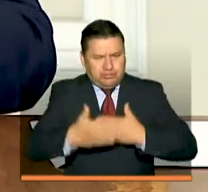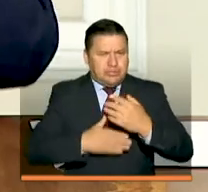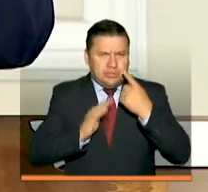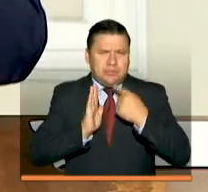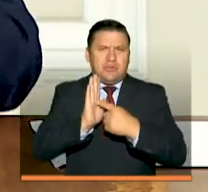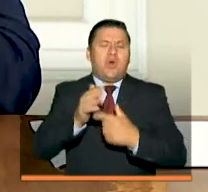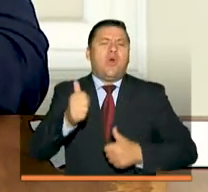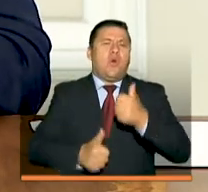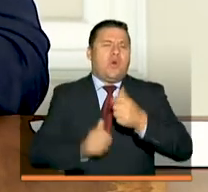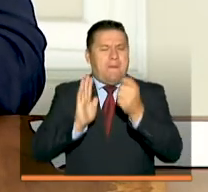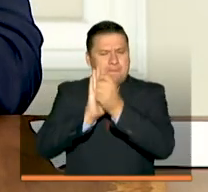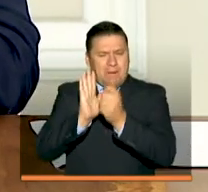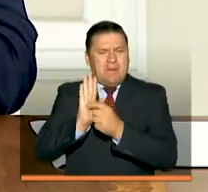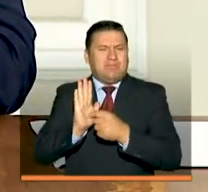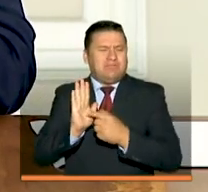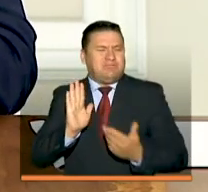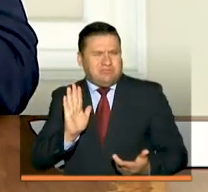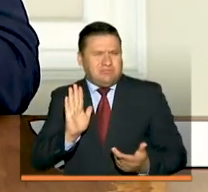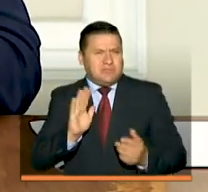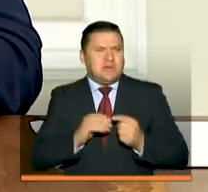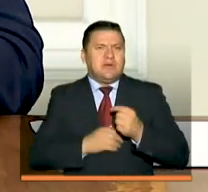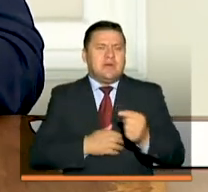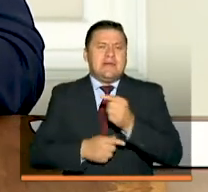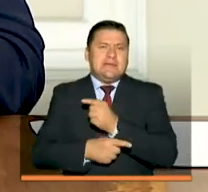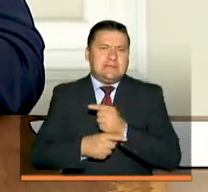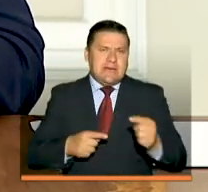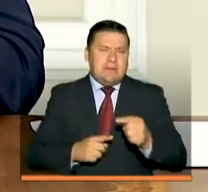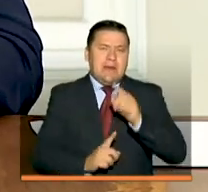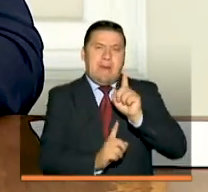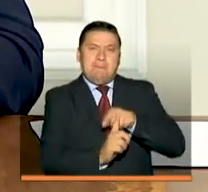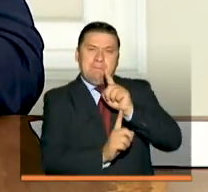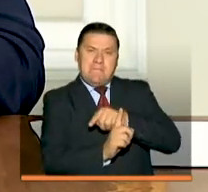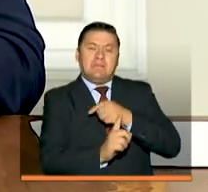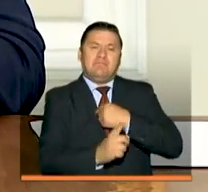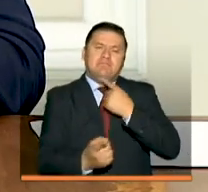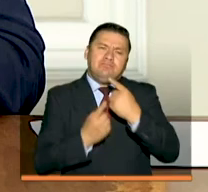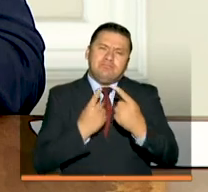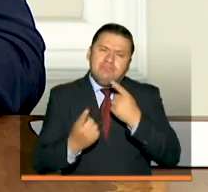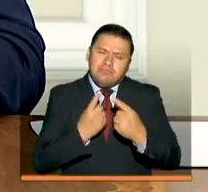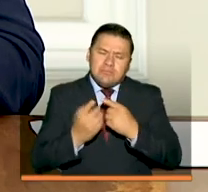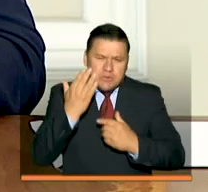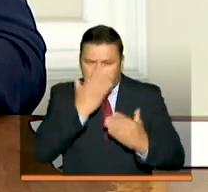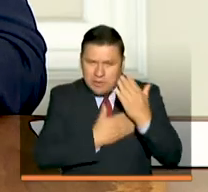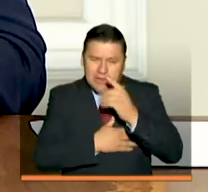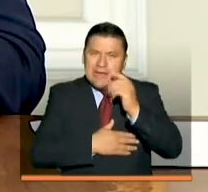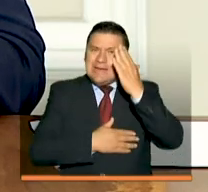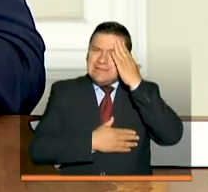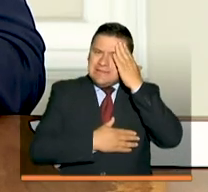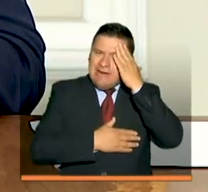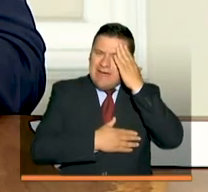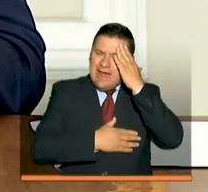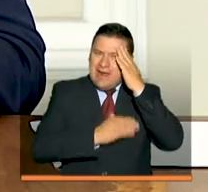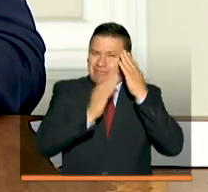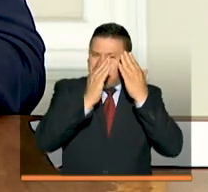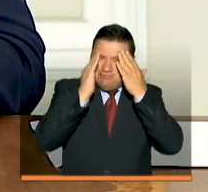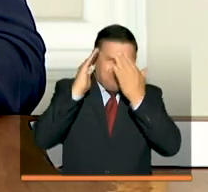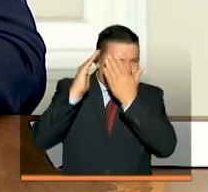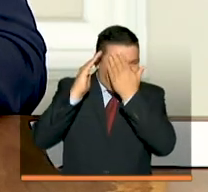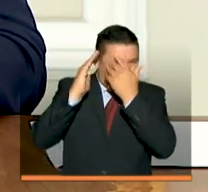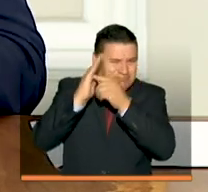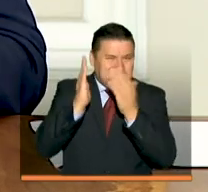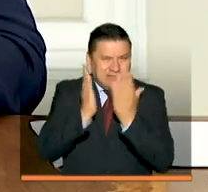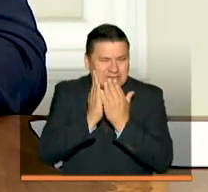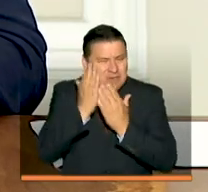modelo, cuáles son las expectativas para las próximas semanas y meses, también hablar sobre las pruebas SABER y cómo se sigue trabajando en el término